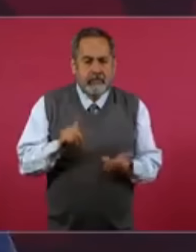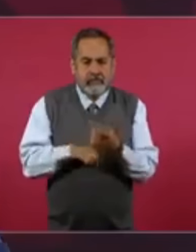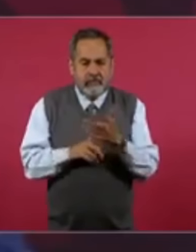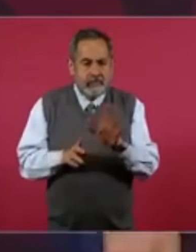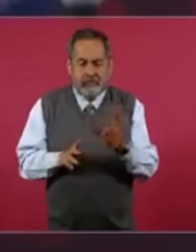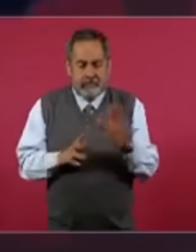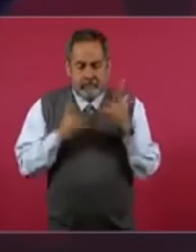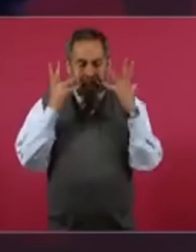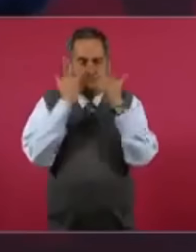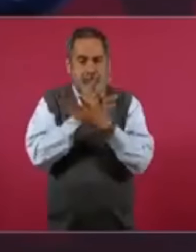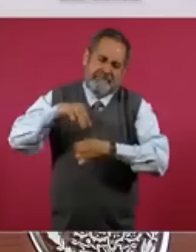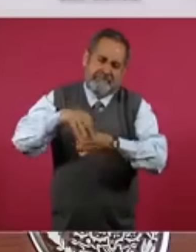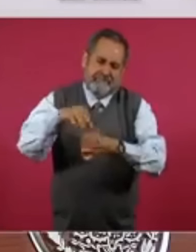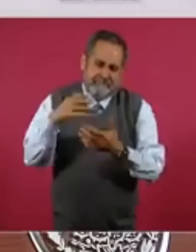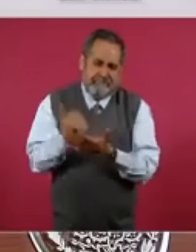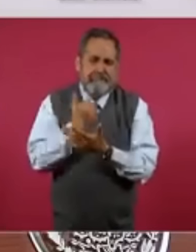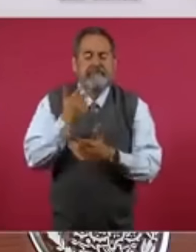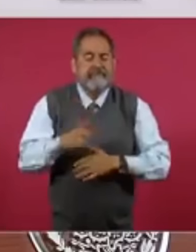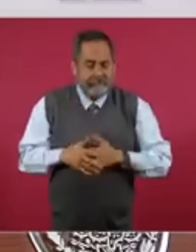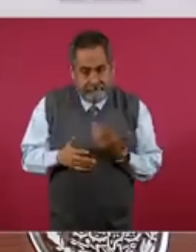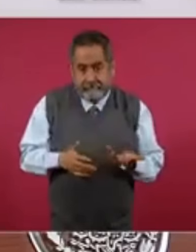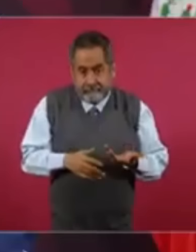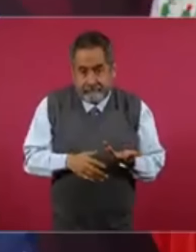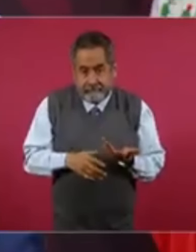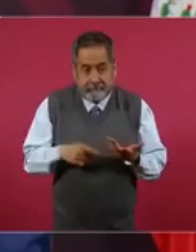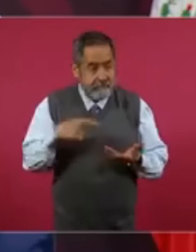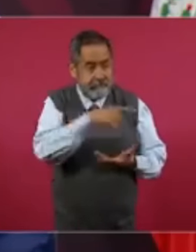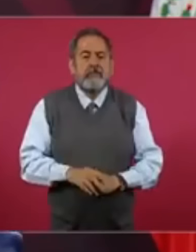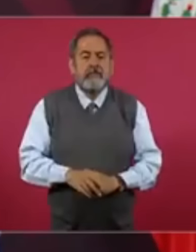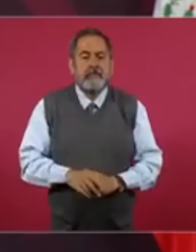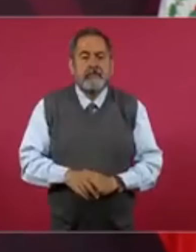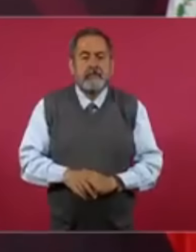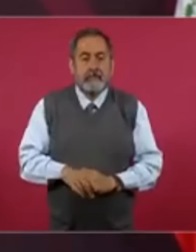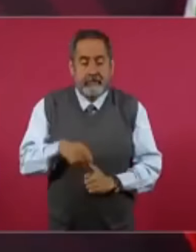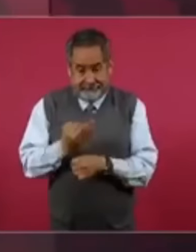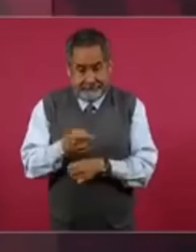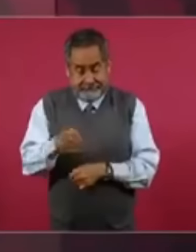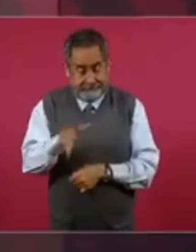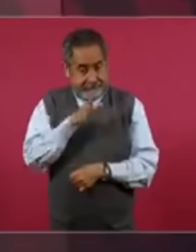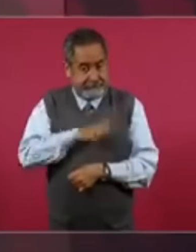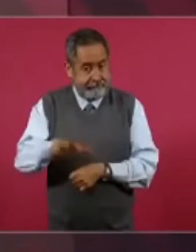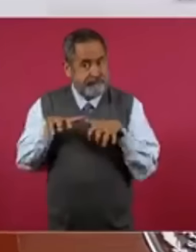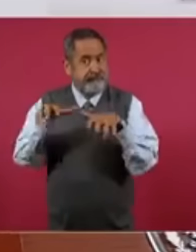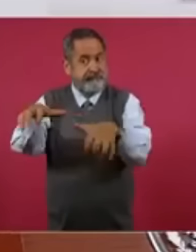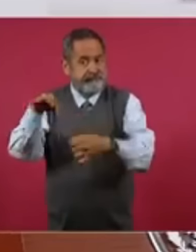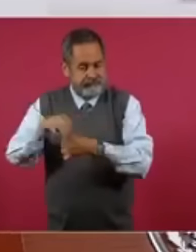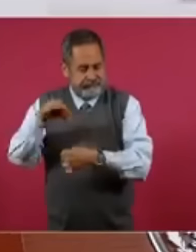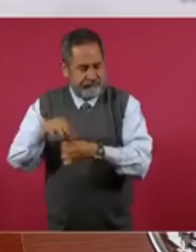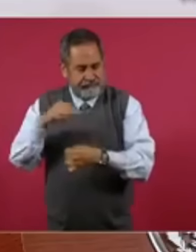y el pueblo tuvieron que meterse a hacer el fraude. Pero esto, porque